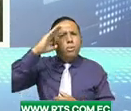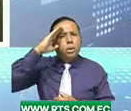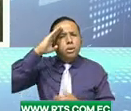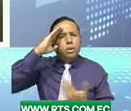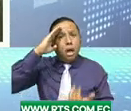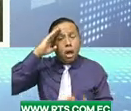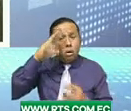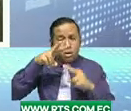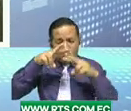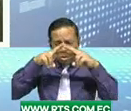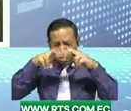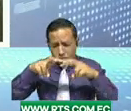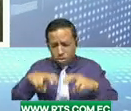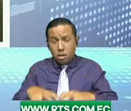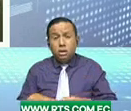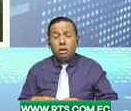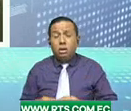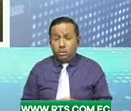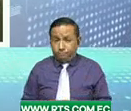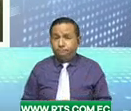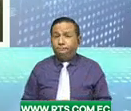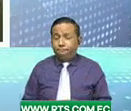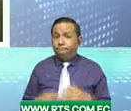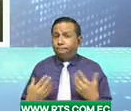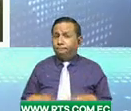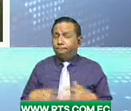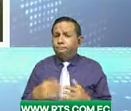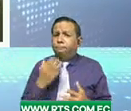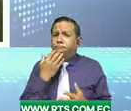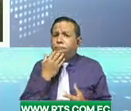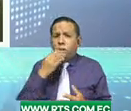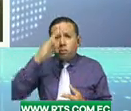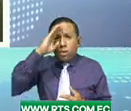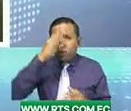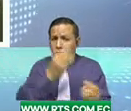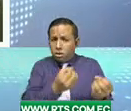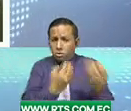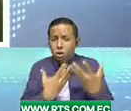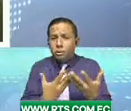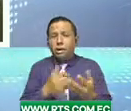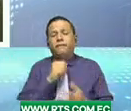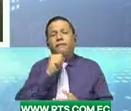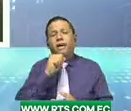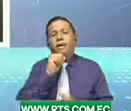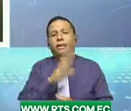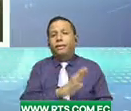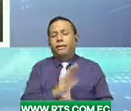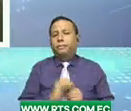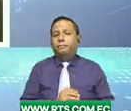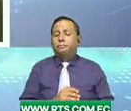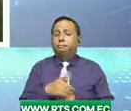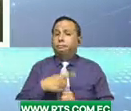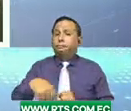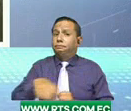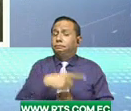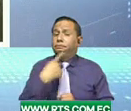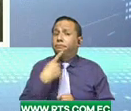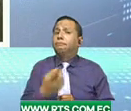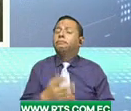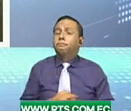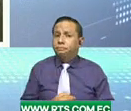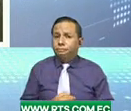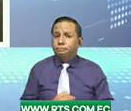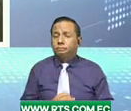o está investigando. Por lo pronto, pues, no se ha pronunciado la policía ante ese caso. Tendría de pronto,